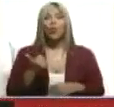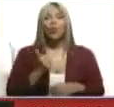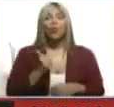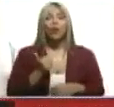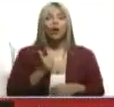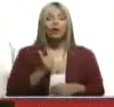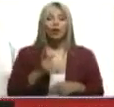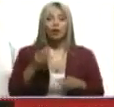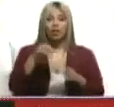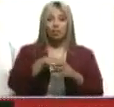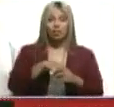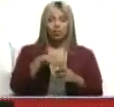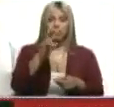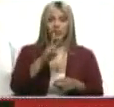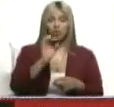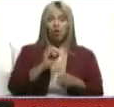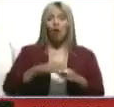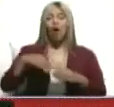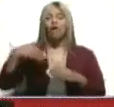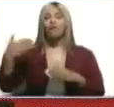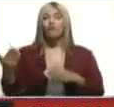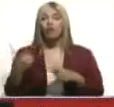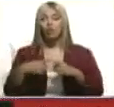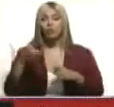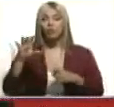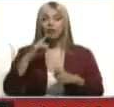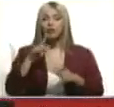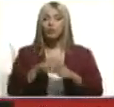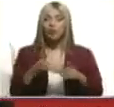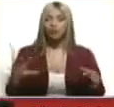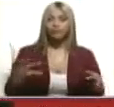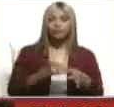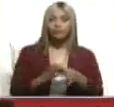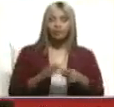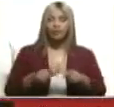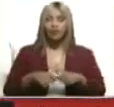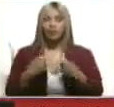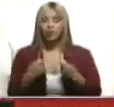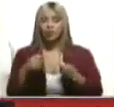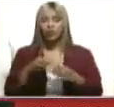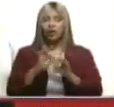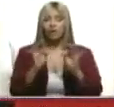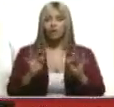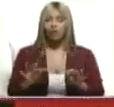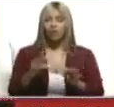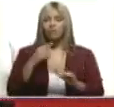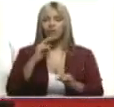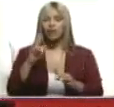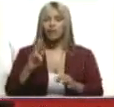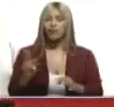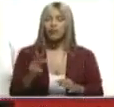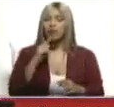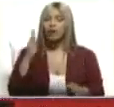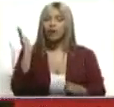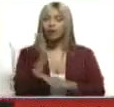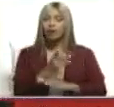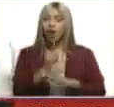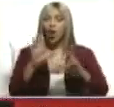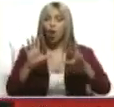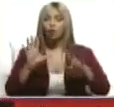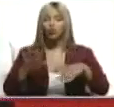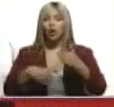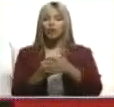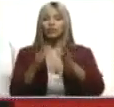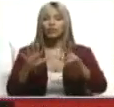dentro o fuera del territorio nacional conspire para destruir la forma política republicana que se ha dado la nación será castigado con presidio de 8 a